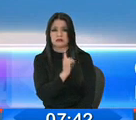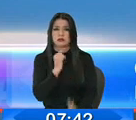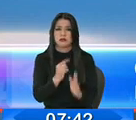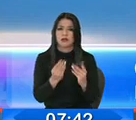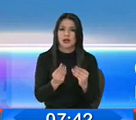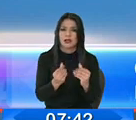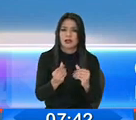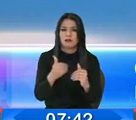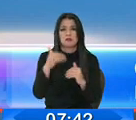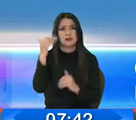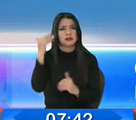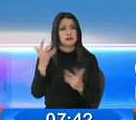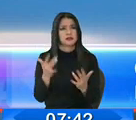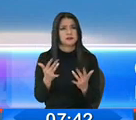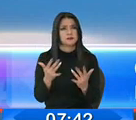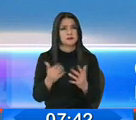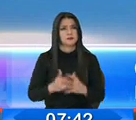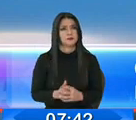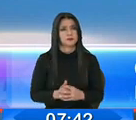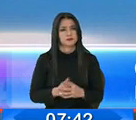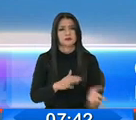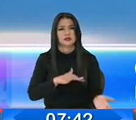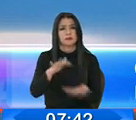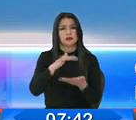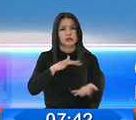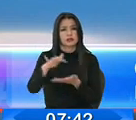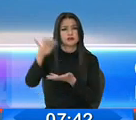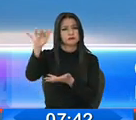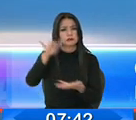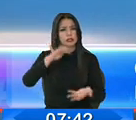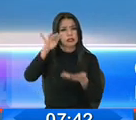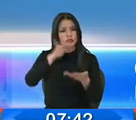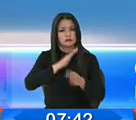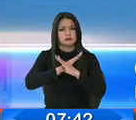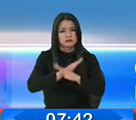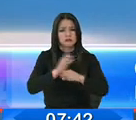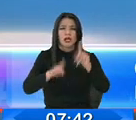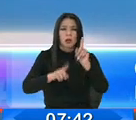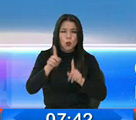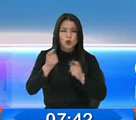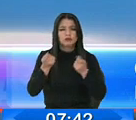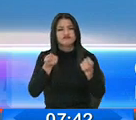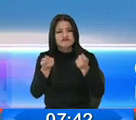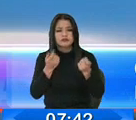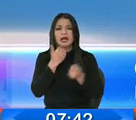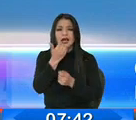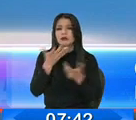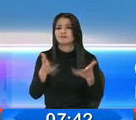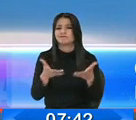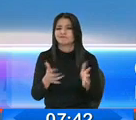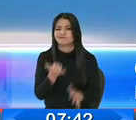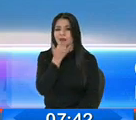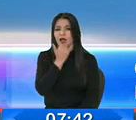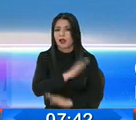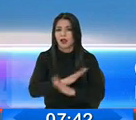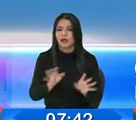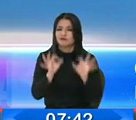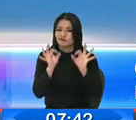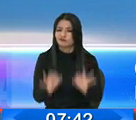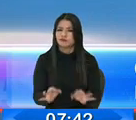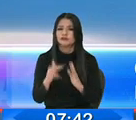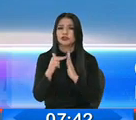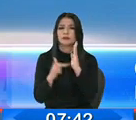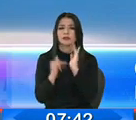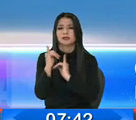calidad, sino más bien a impedir las importaciones. Había alguna serie de regulaciones que no eran consistentes con la